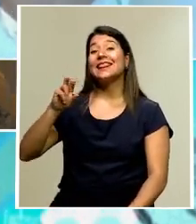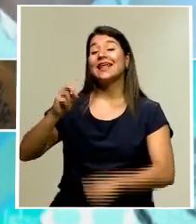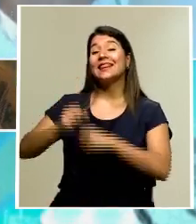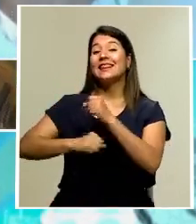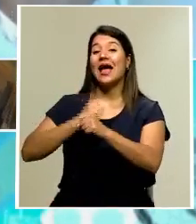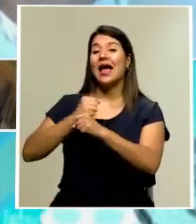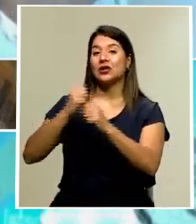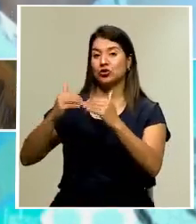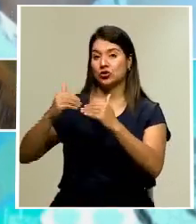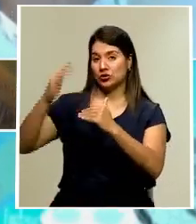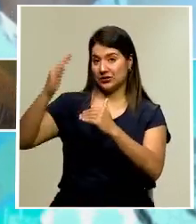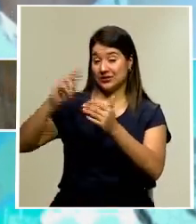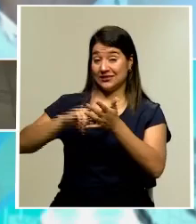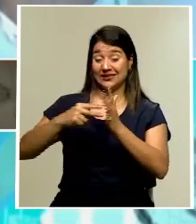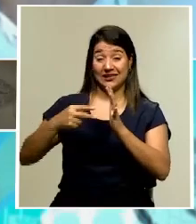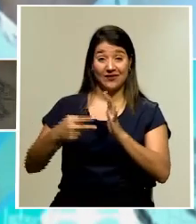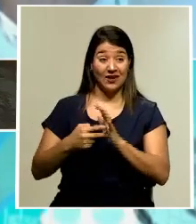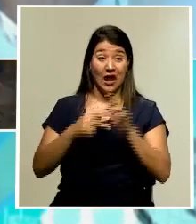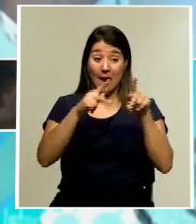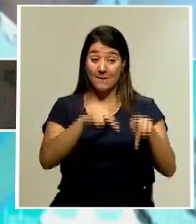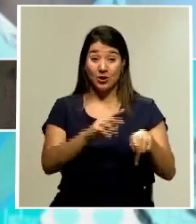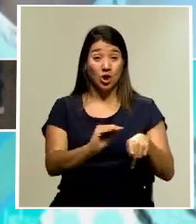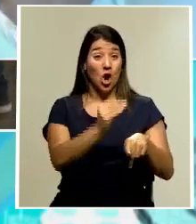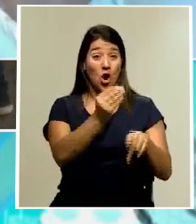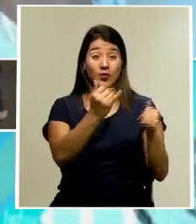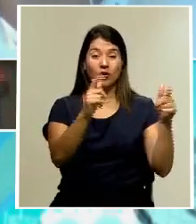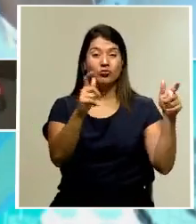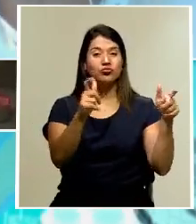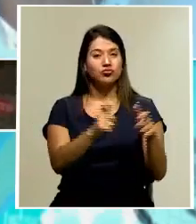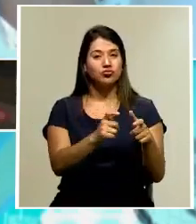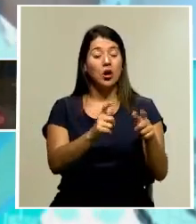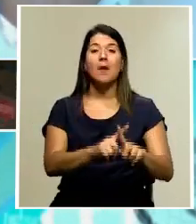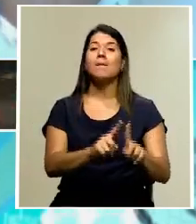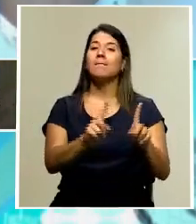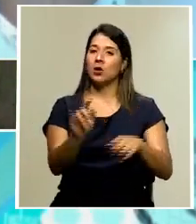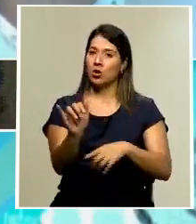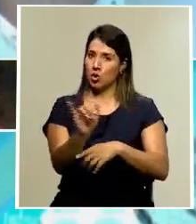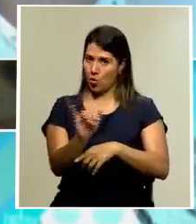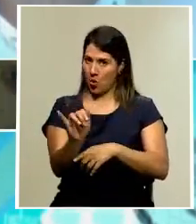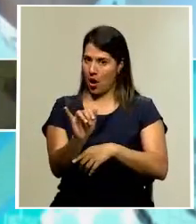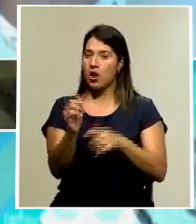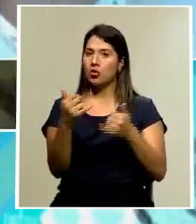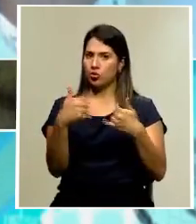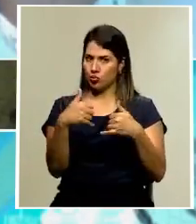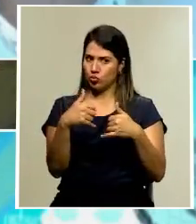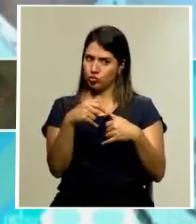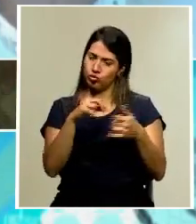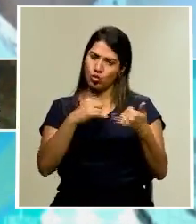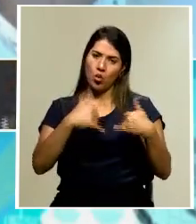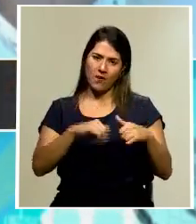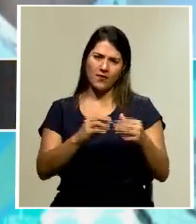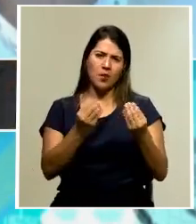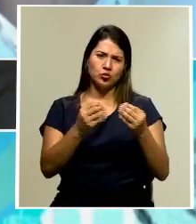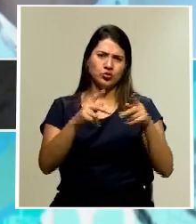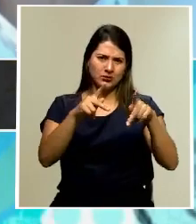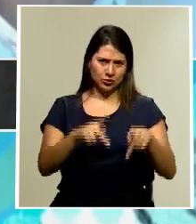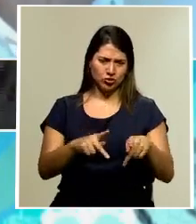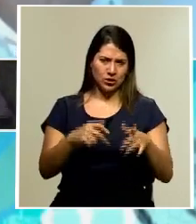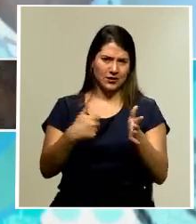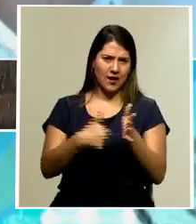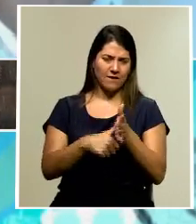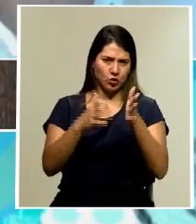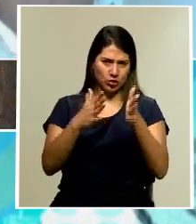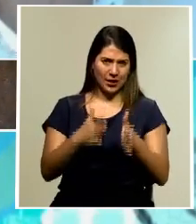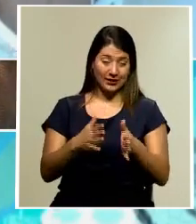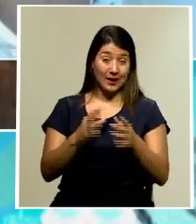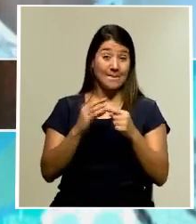población joven no es aquella que antes teníamos, ¿verdad? Pero sin embargo sigue siendo un porcentaje importante de los votantes, especialmente